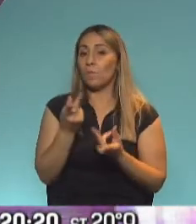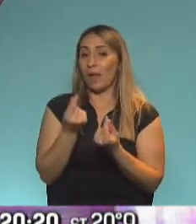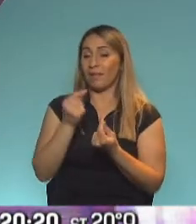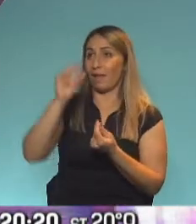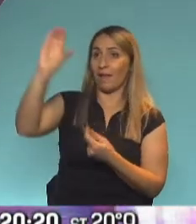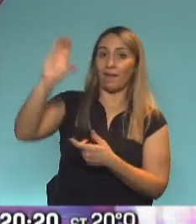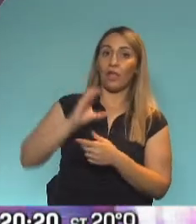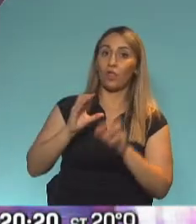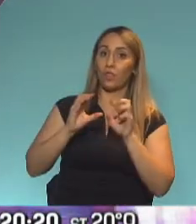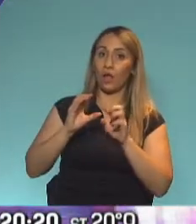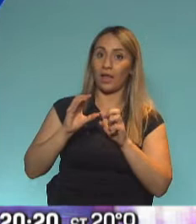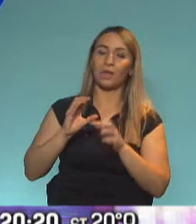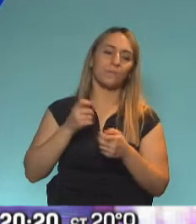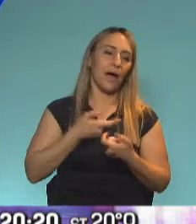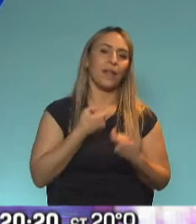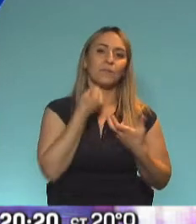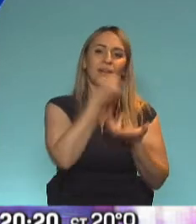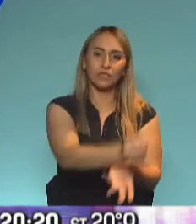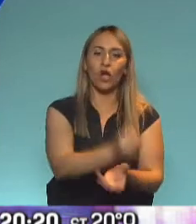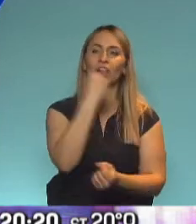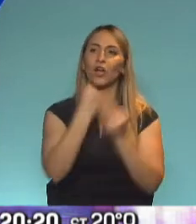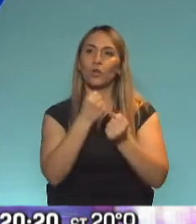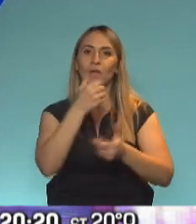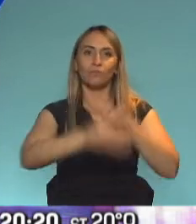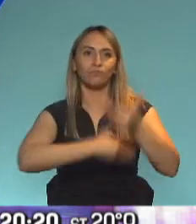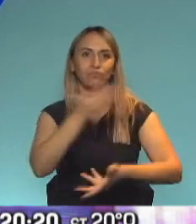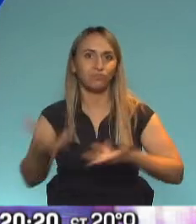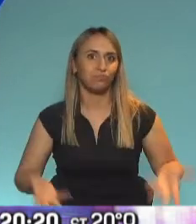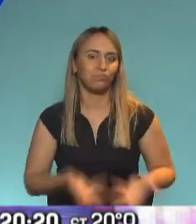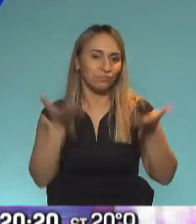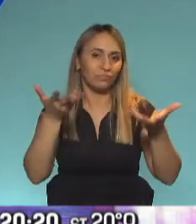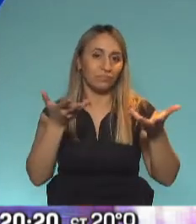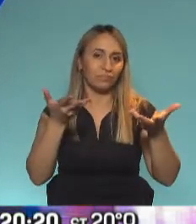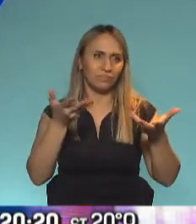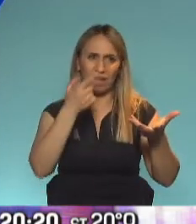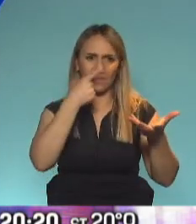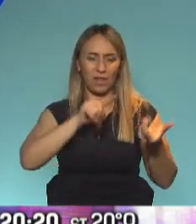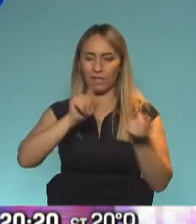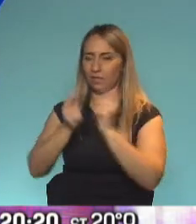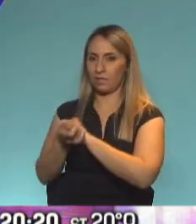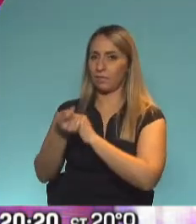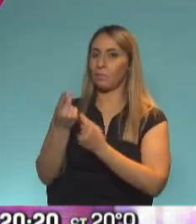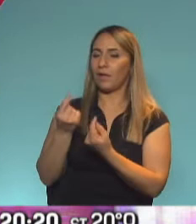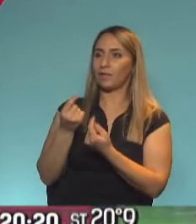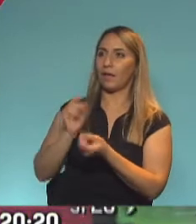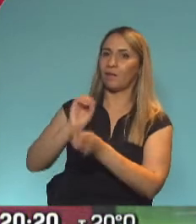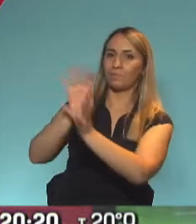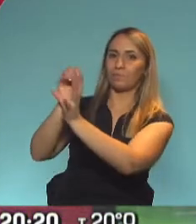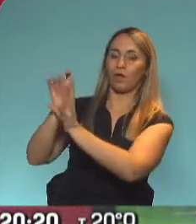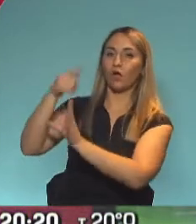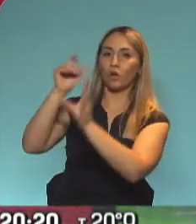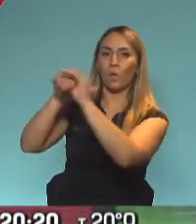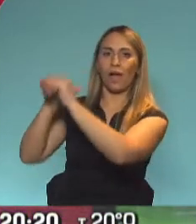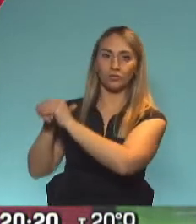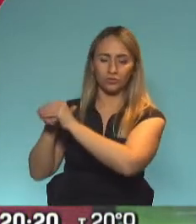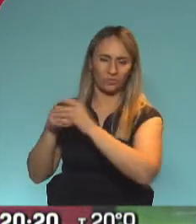iba a utilizar para inversiones y reactivar la economía es ilegal. Entonces, reconocen que hubo cierta irresponsabilidad dentro de